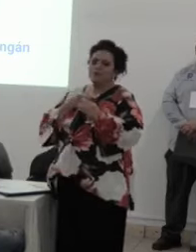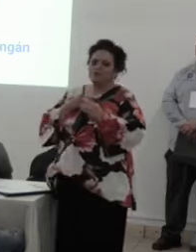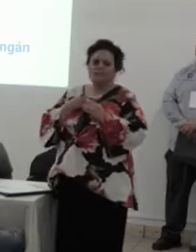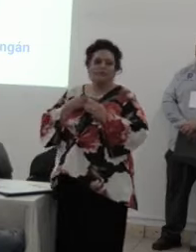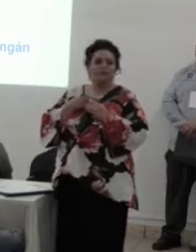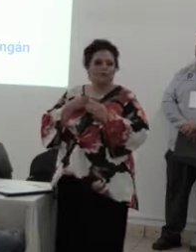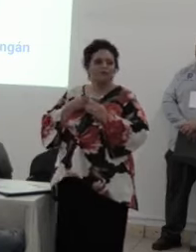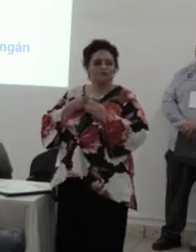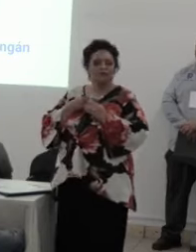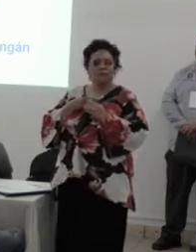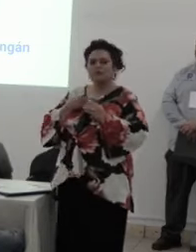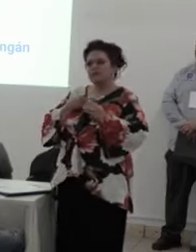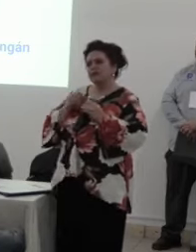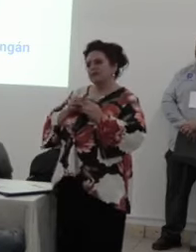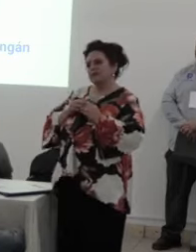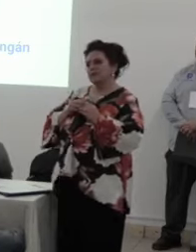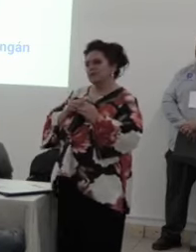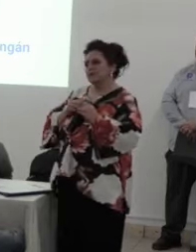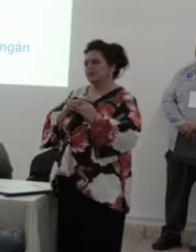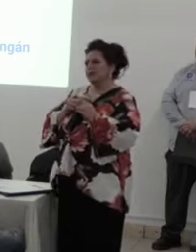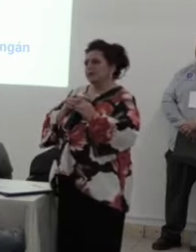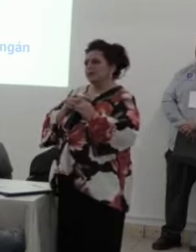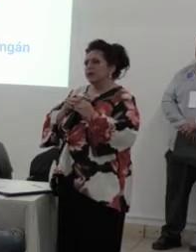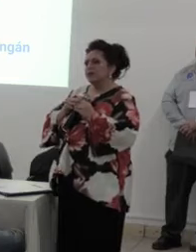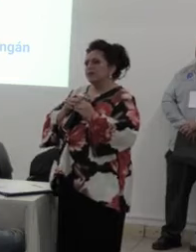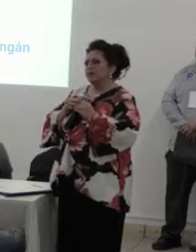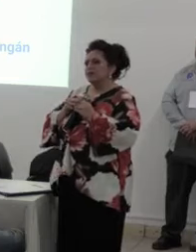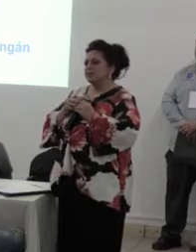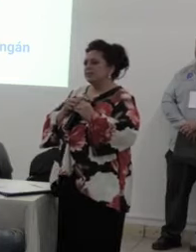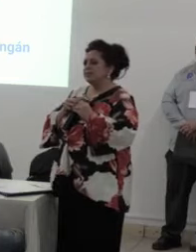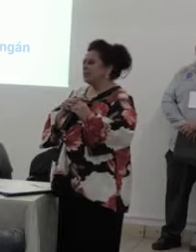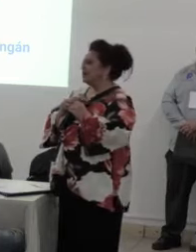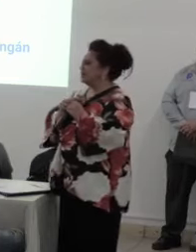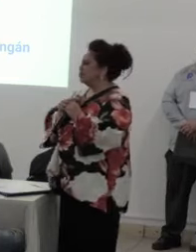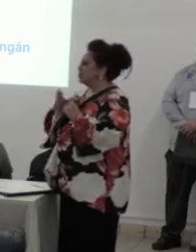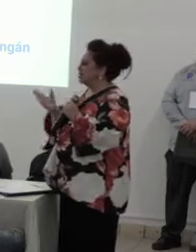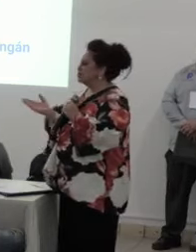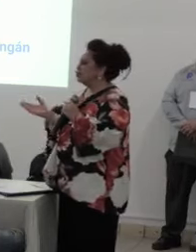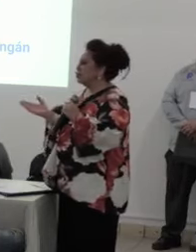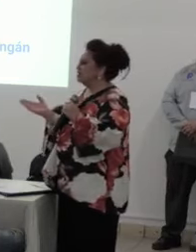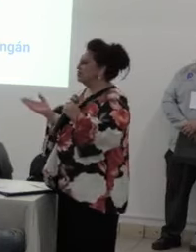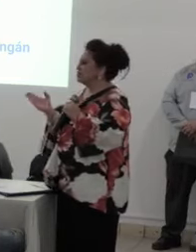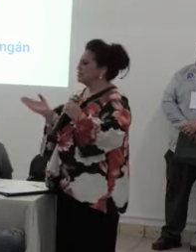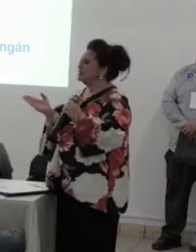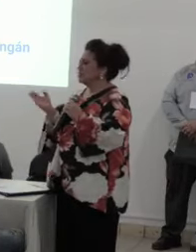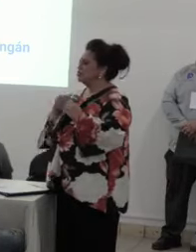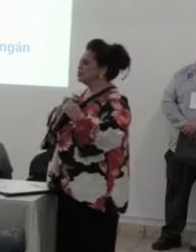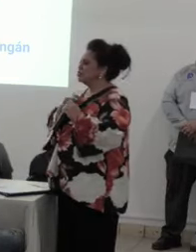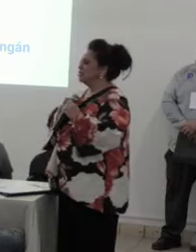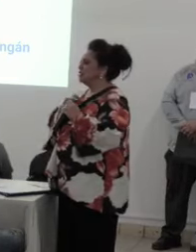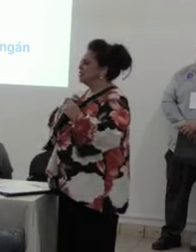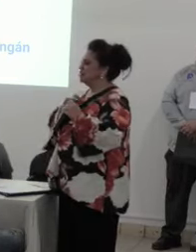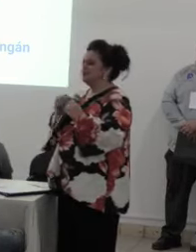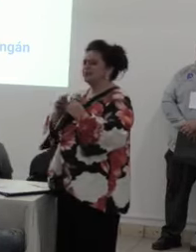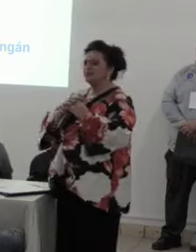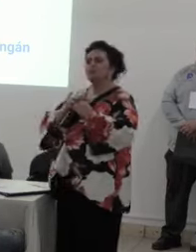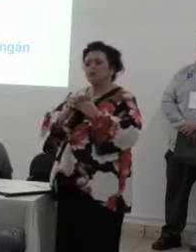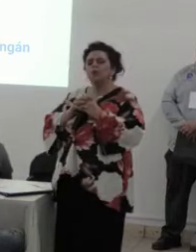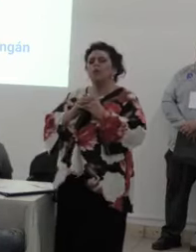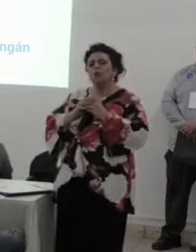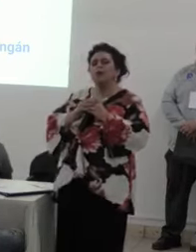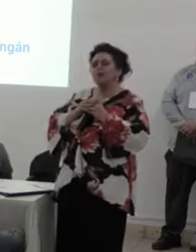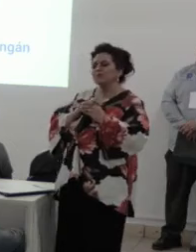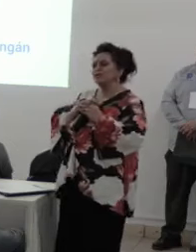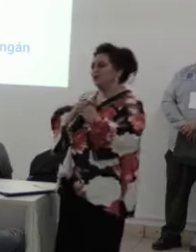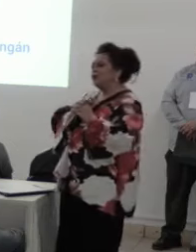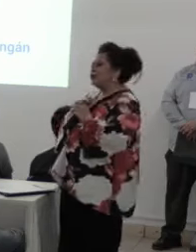hace. Nosotros los seleccionamos. Quiero decirles que en California hace un mes nos decían nuestros migrantes, estamos